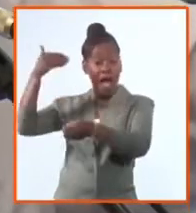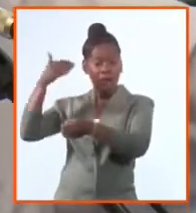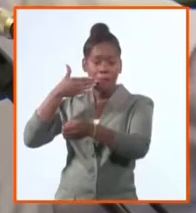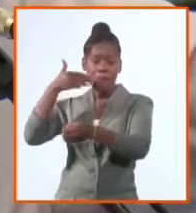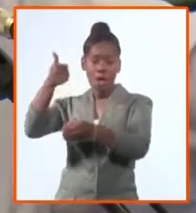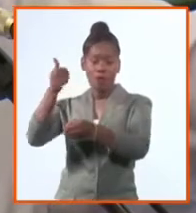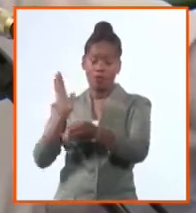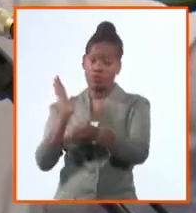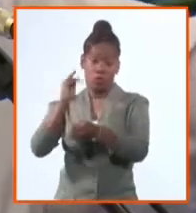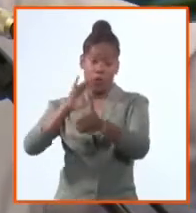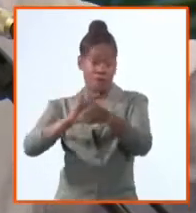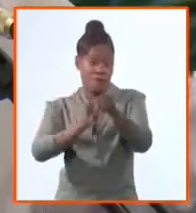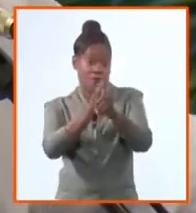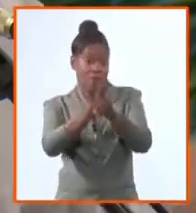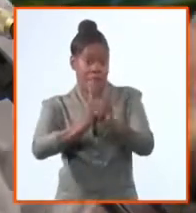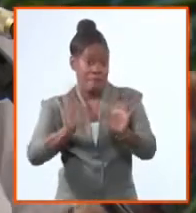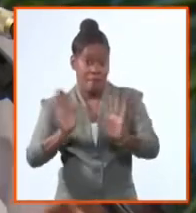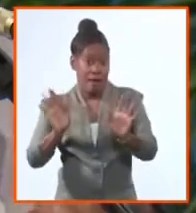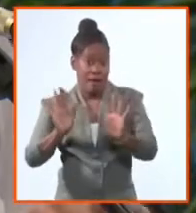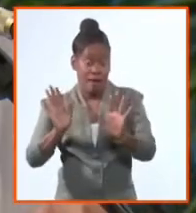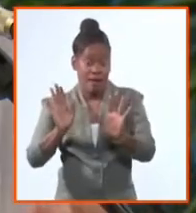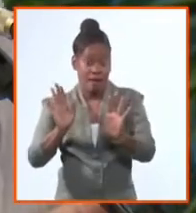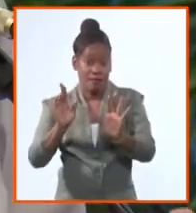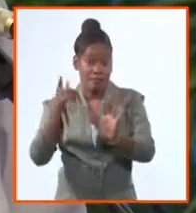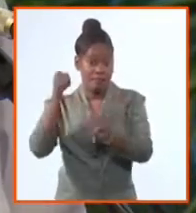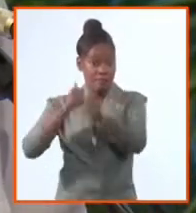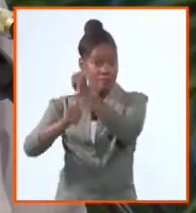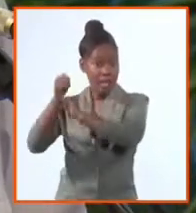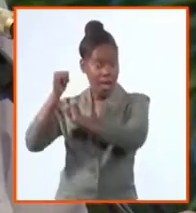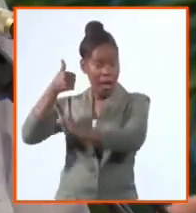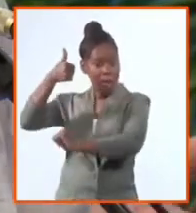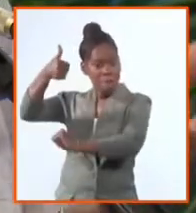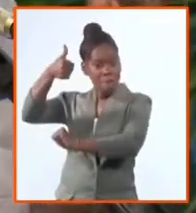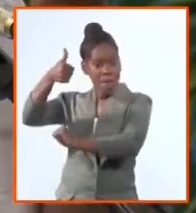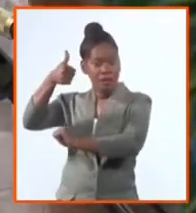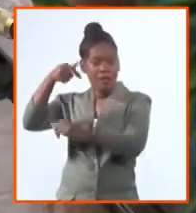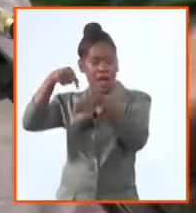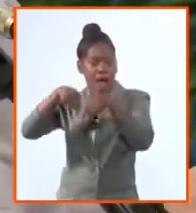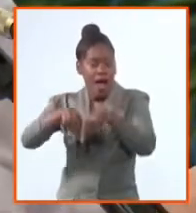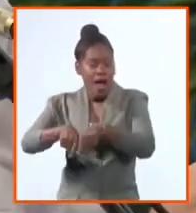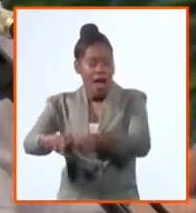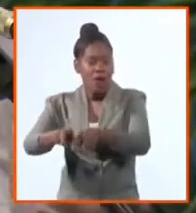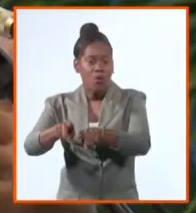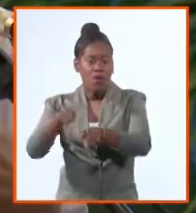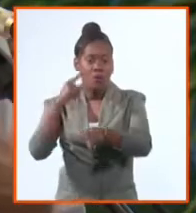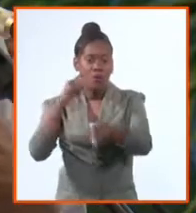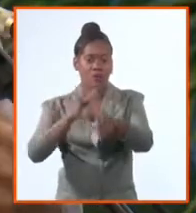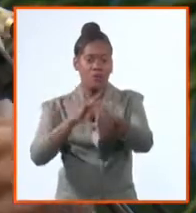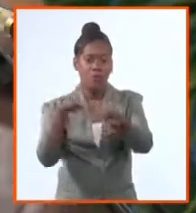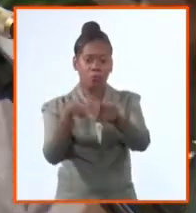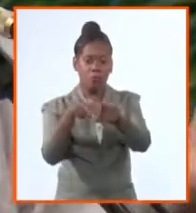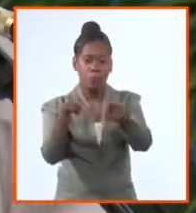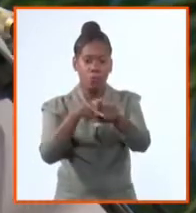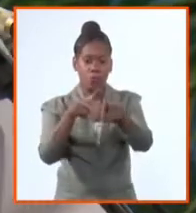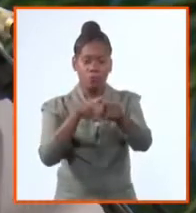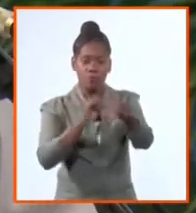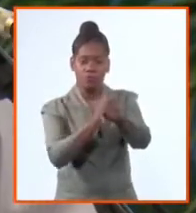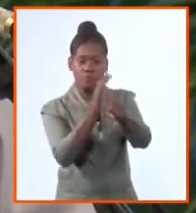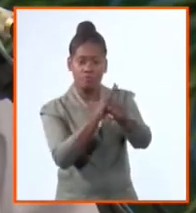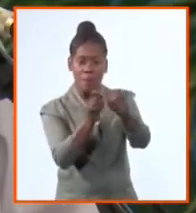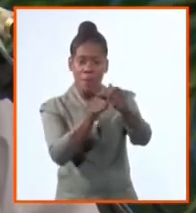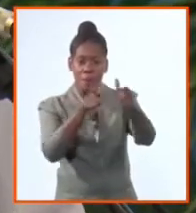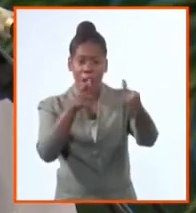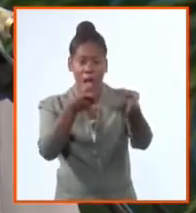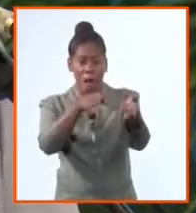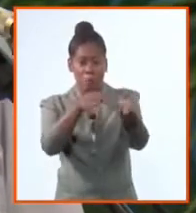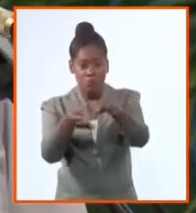más de 1.000 millones hace 2 años. Es decir, estos son números que tienen que llevar a la meditación, y tienen que llevar a la meditación en